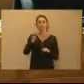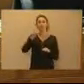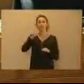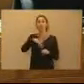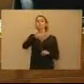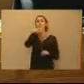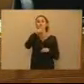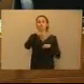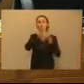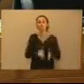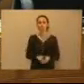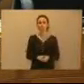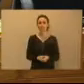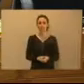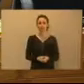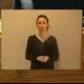la palabra.